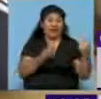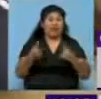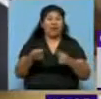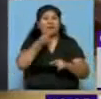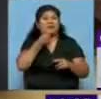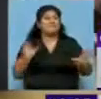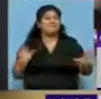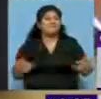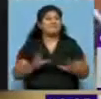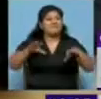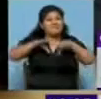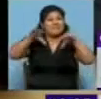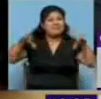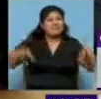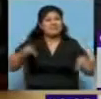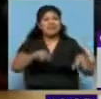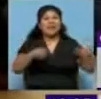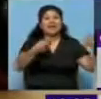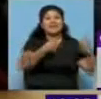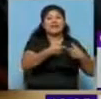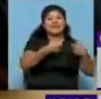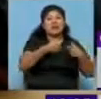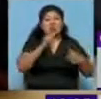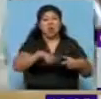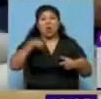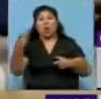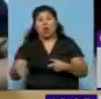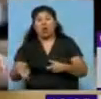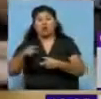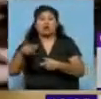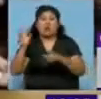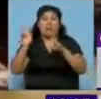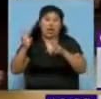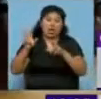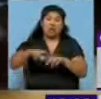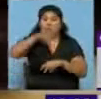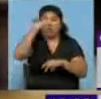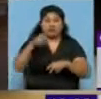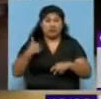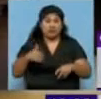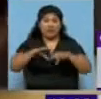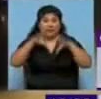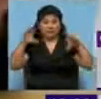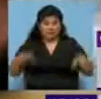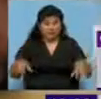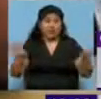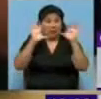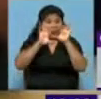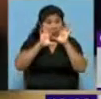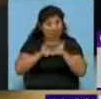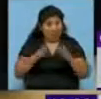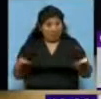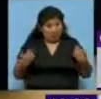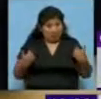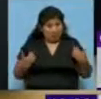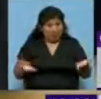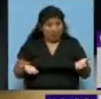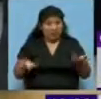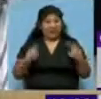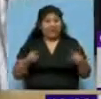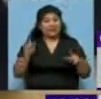unir esa foto de los caciques sindicales y Labaña con el peronismo federal? Porque el peronismo federal tiene a los